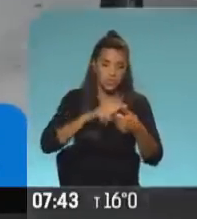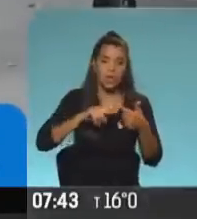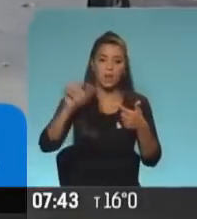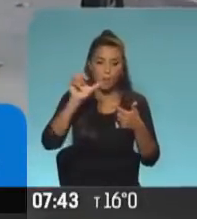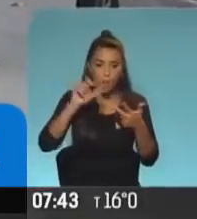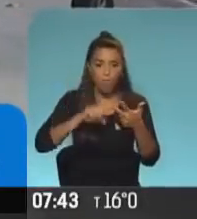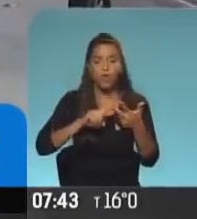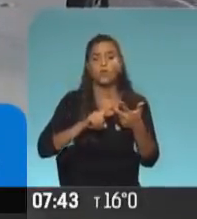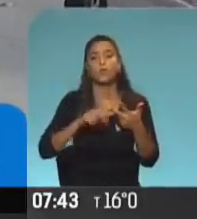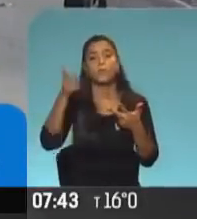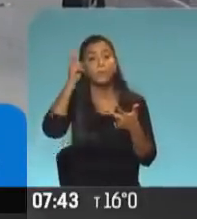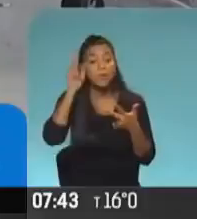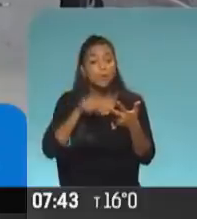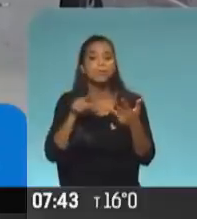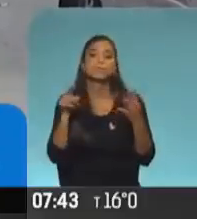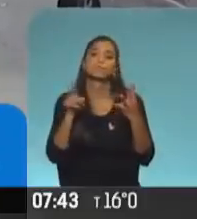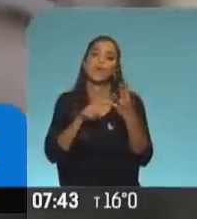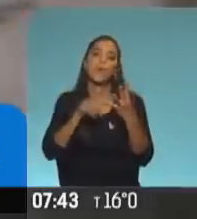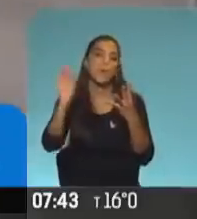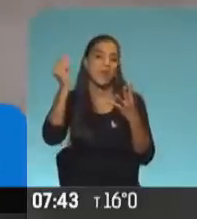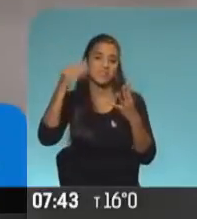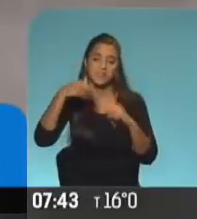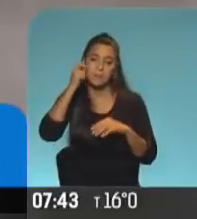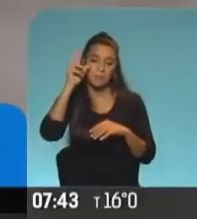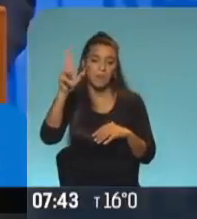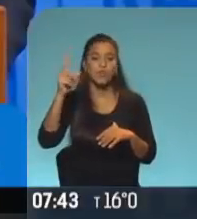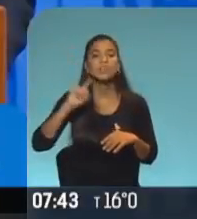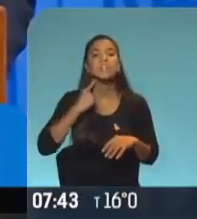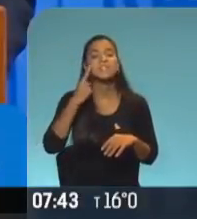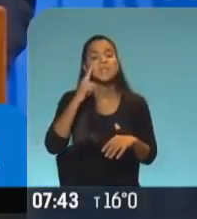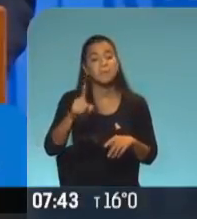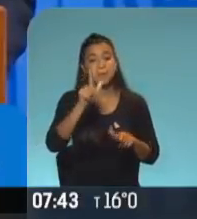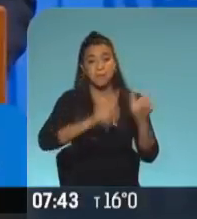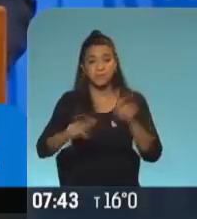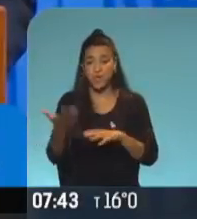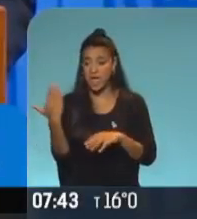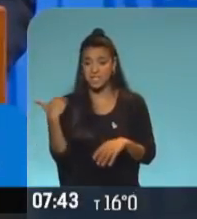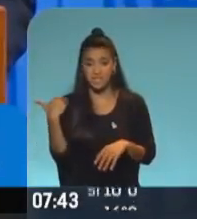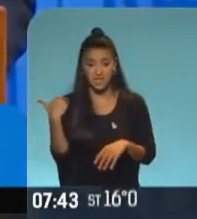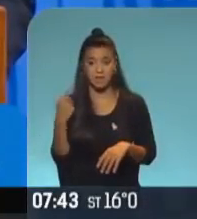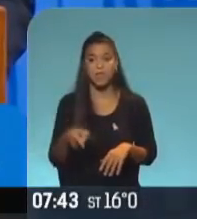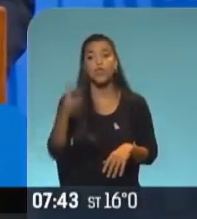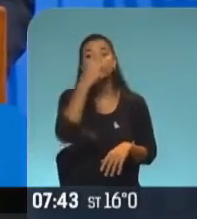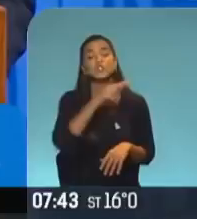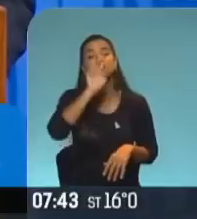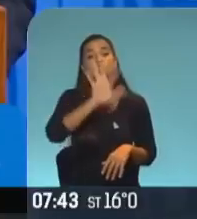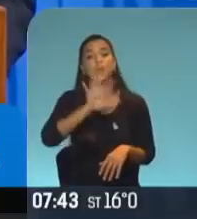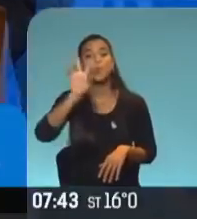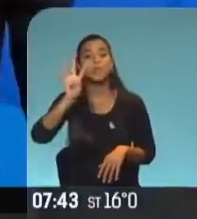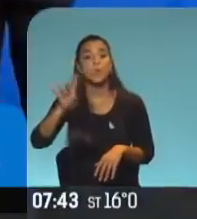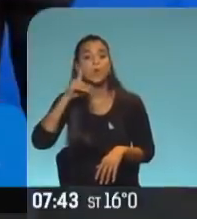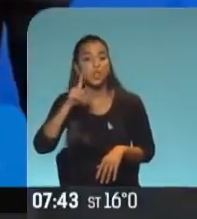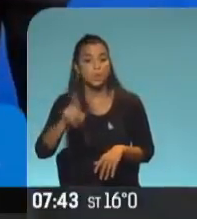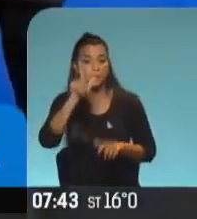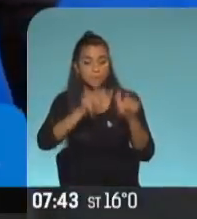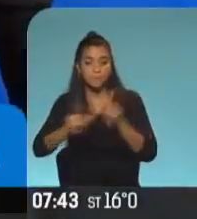Ecuador, de Perú, es la de Brasil, sin dudas. 13.000 casos solo ayer. En Brasil, 254.000 casos.